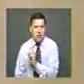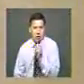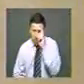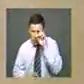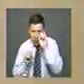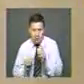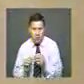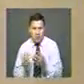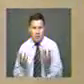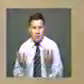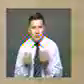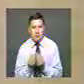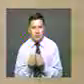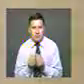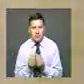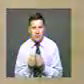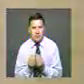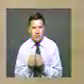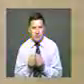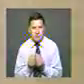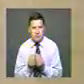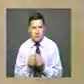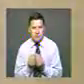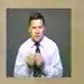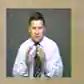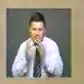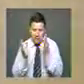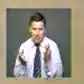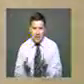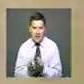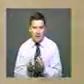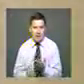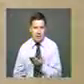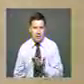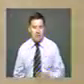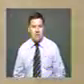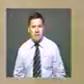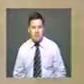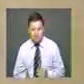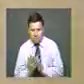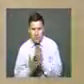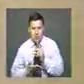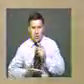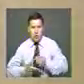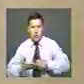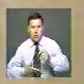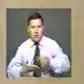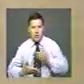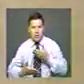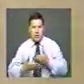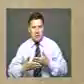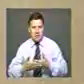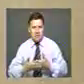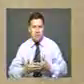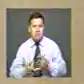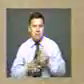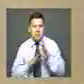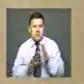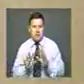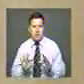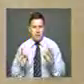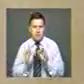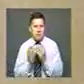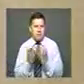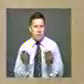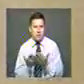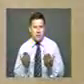puedan constituir ese vínculo familiar a través de un contrato innominado. Eso representa